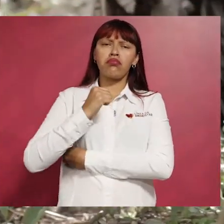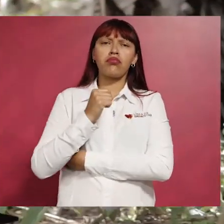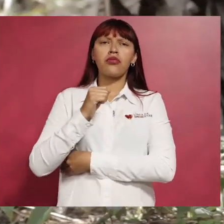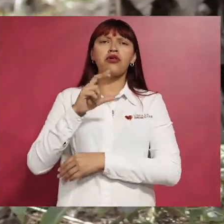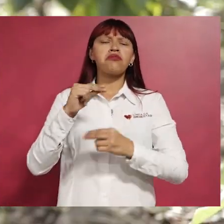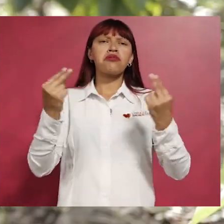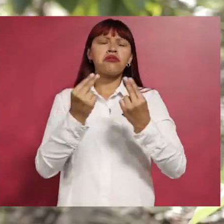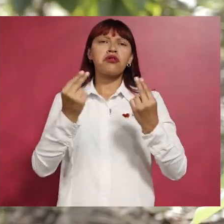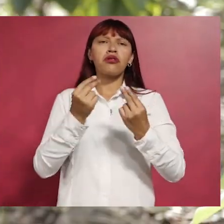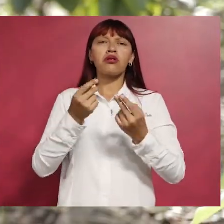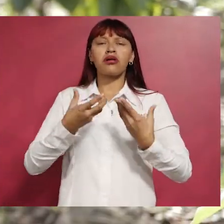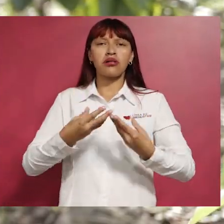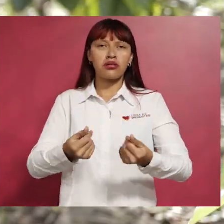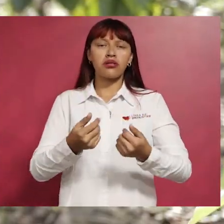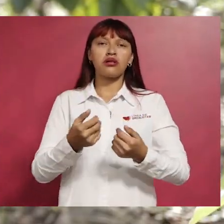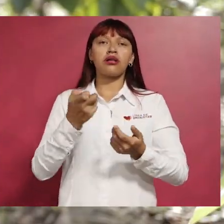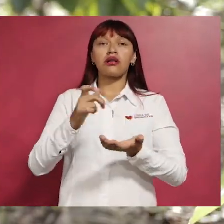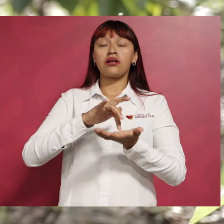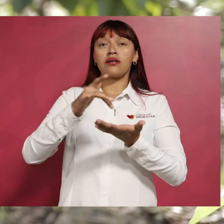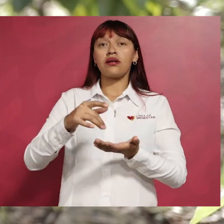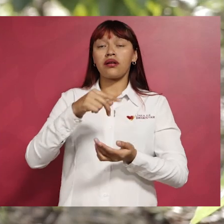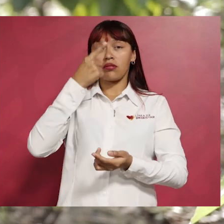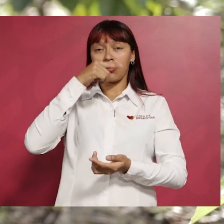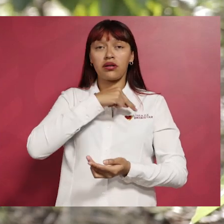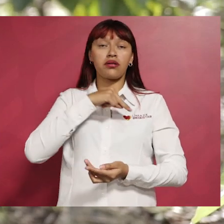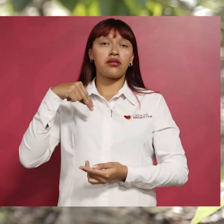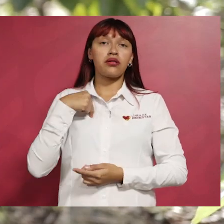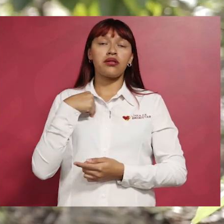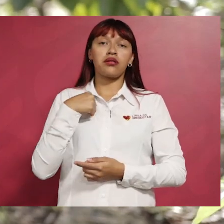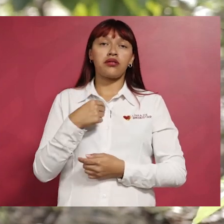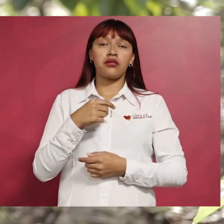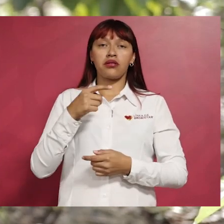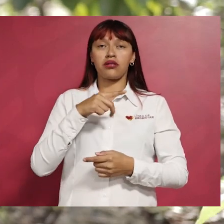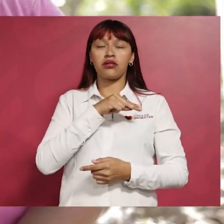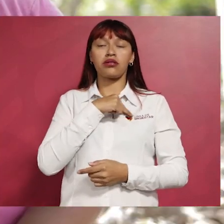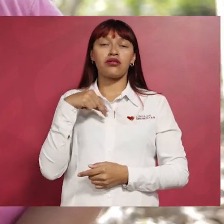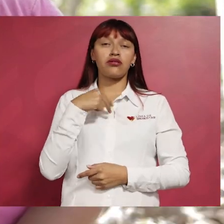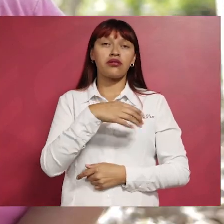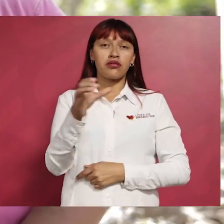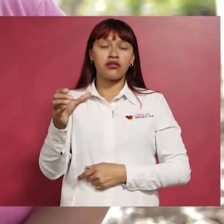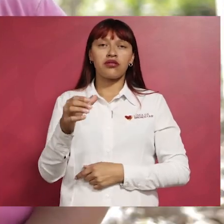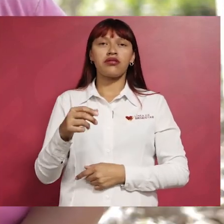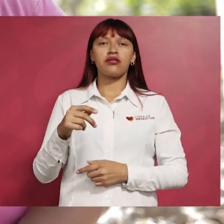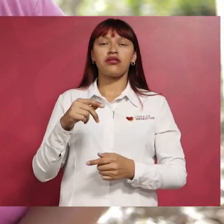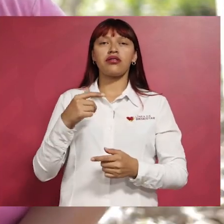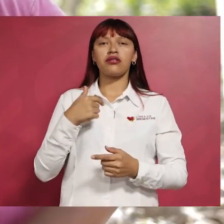hay necesidad. Eso es a favor a nosotros, ¿sí? Es favorable para nosotros los campesinos. Soy